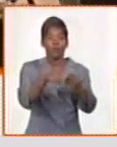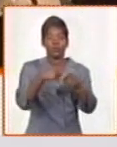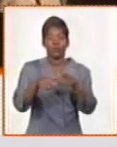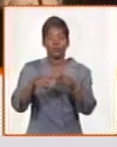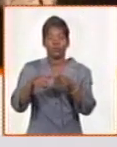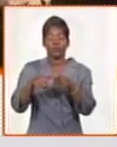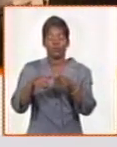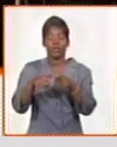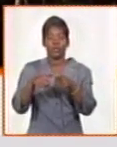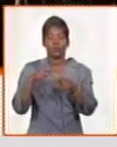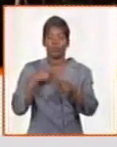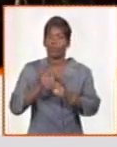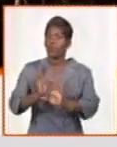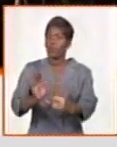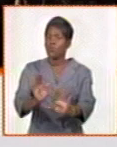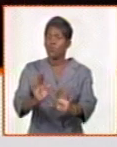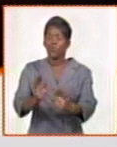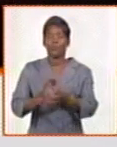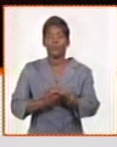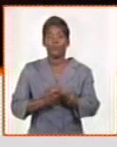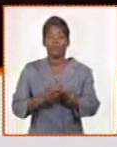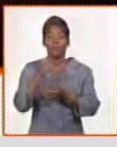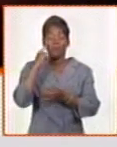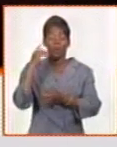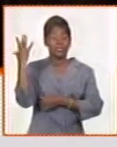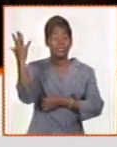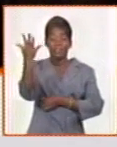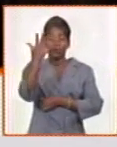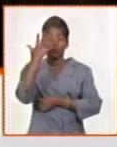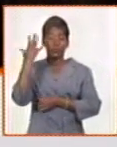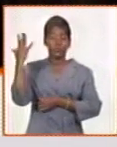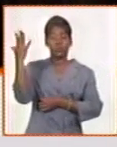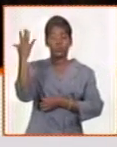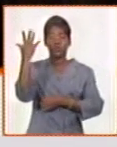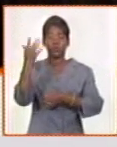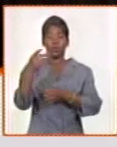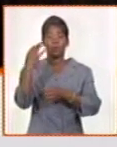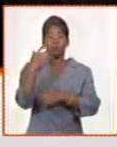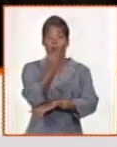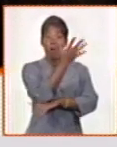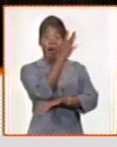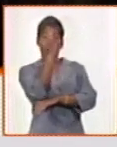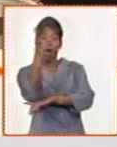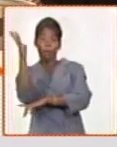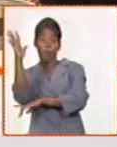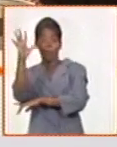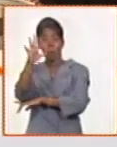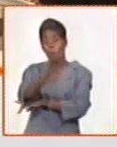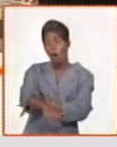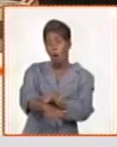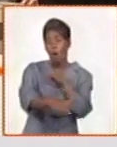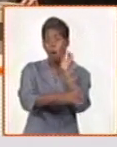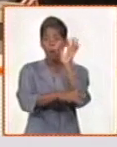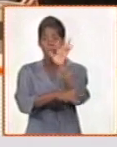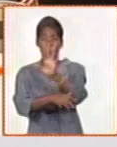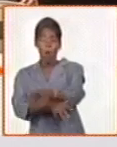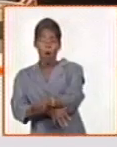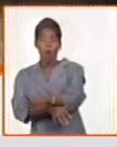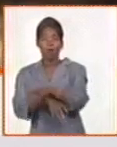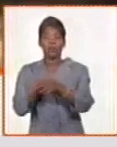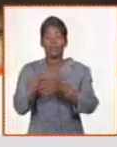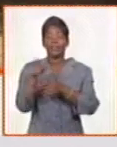naranjas agrias para hacer el refresco. Había limitaciones con todo en la montaña. Y ellos, mis actores, se han formado